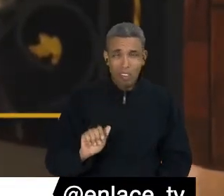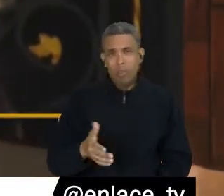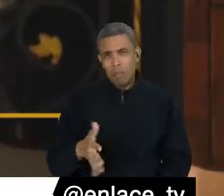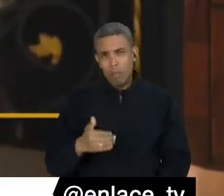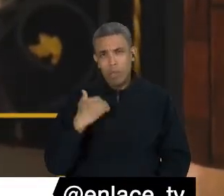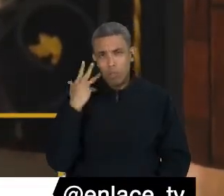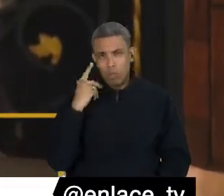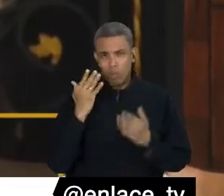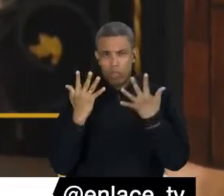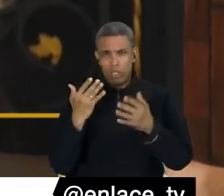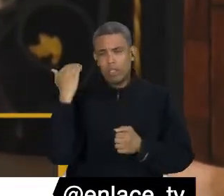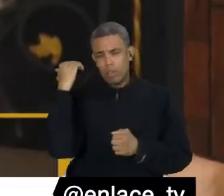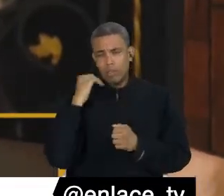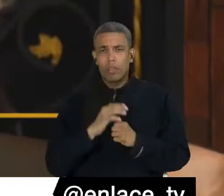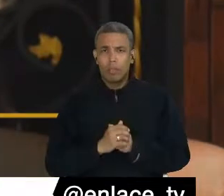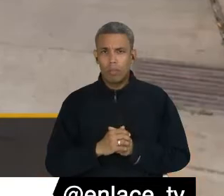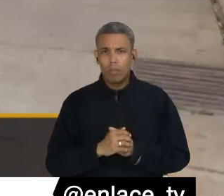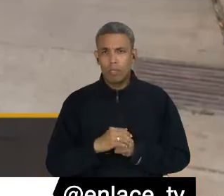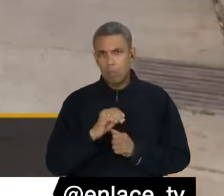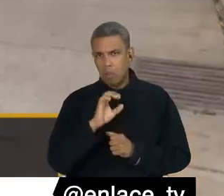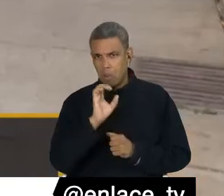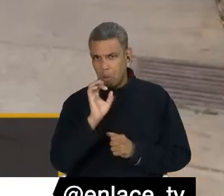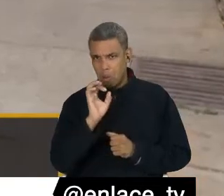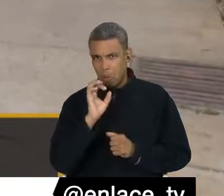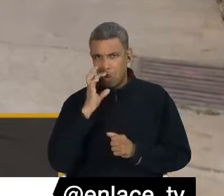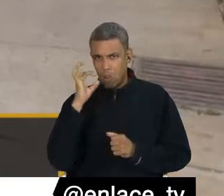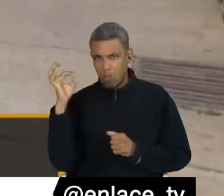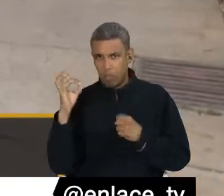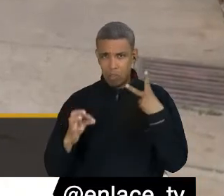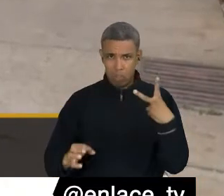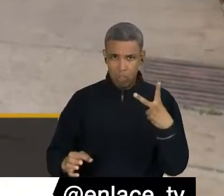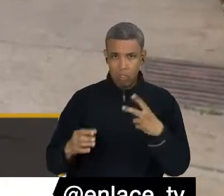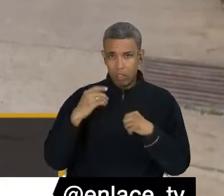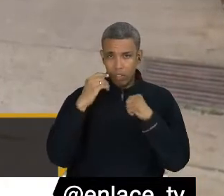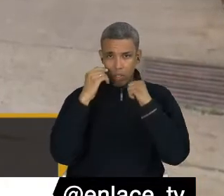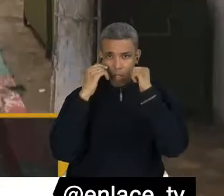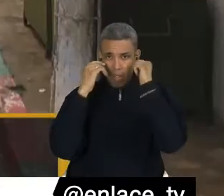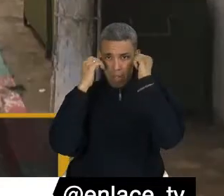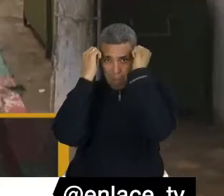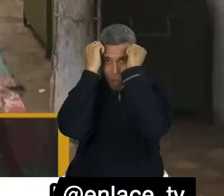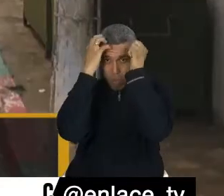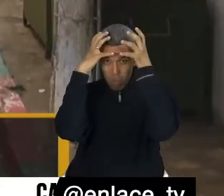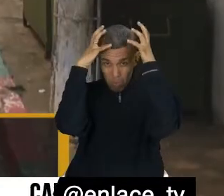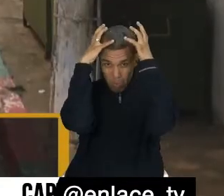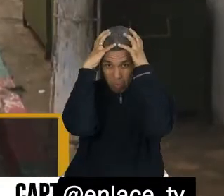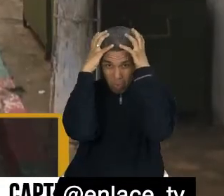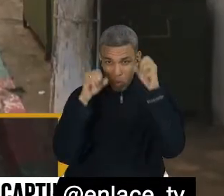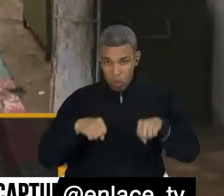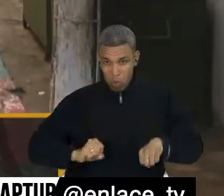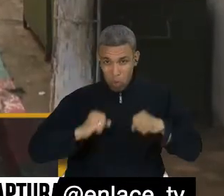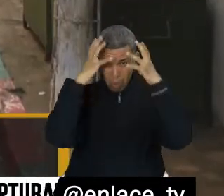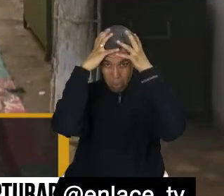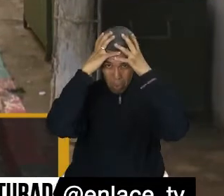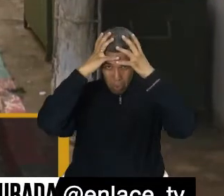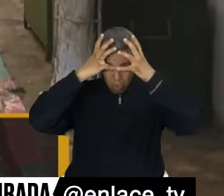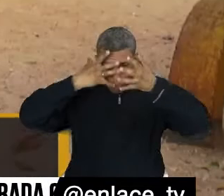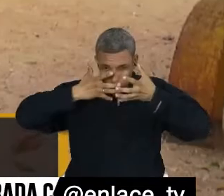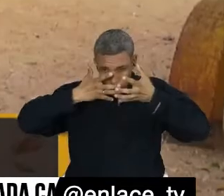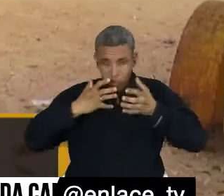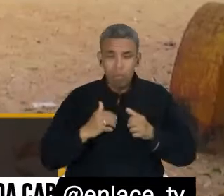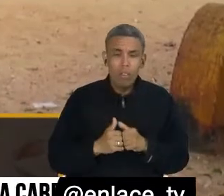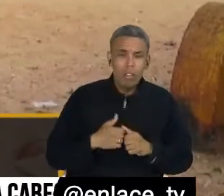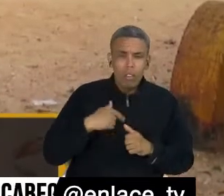10 días, cuando dos tipos con casco cerrado ordenaban a la gente a las 8 de la noche acostarse porque algo